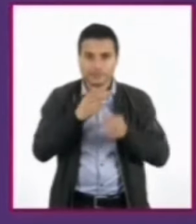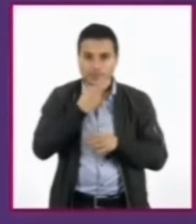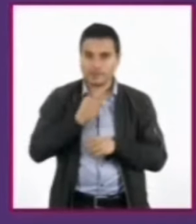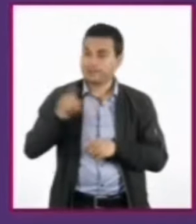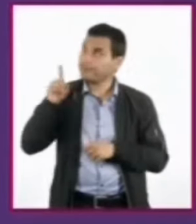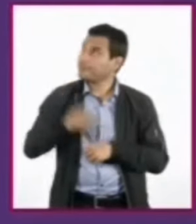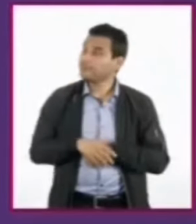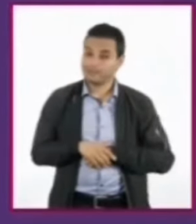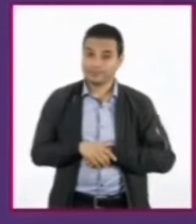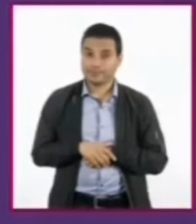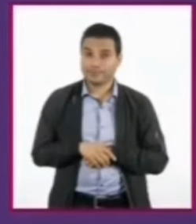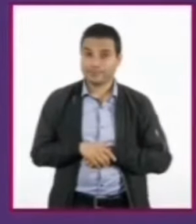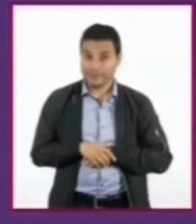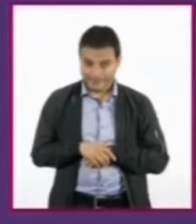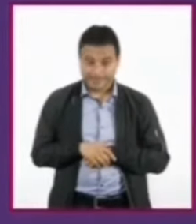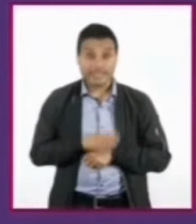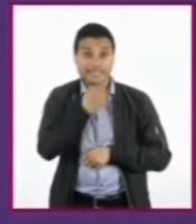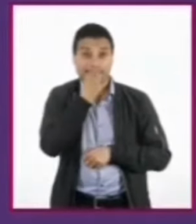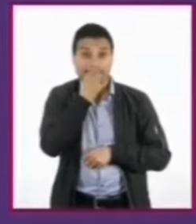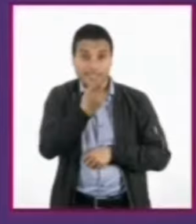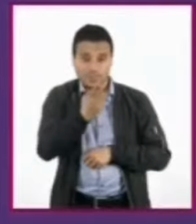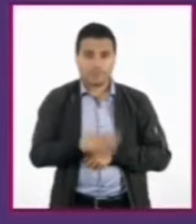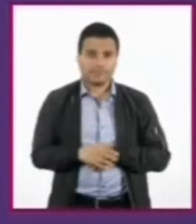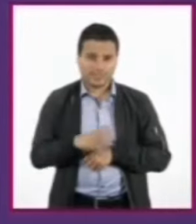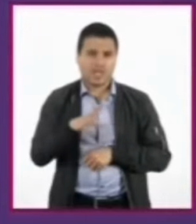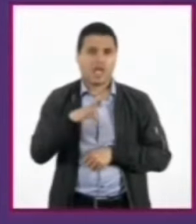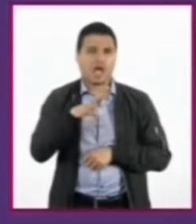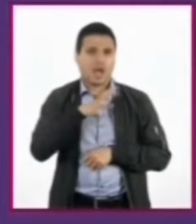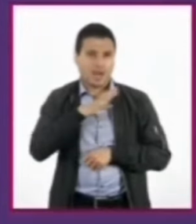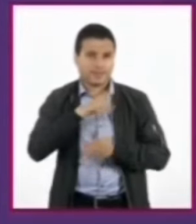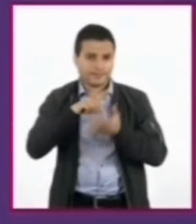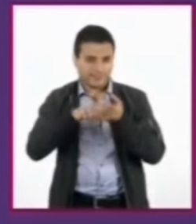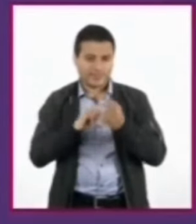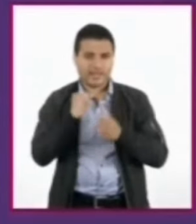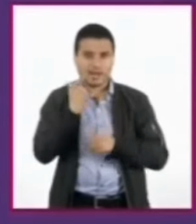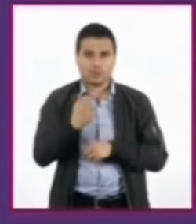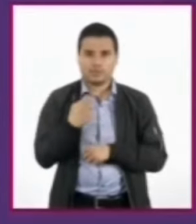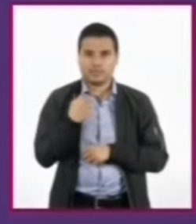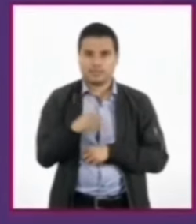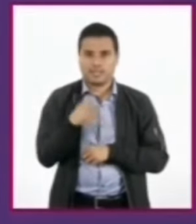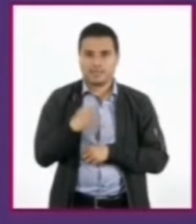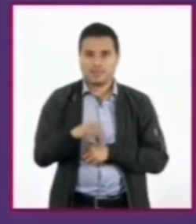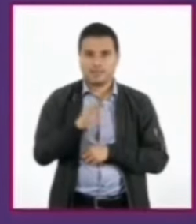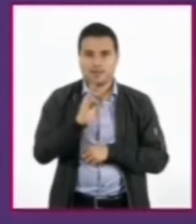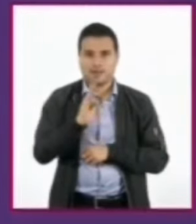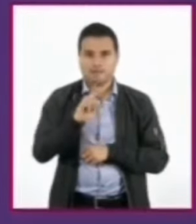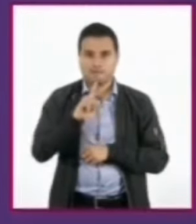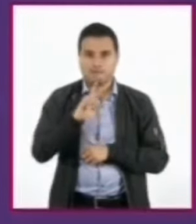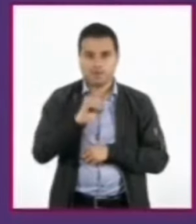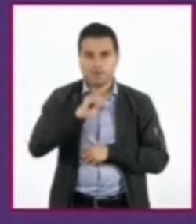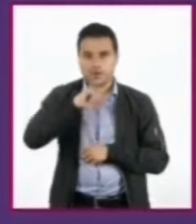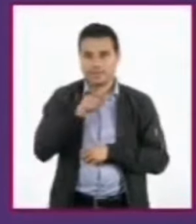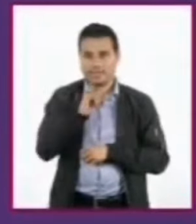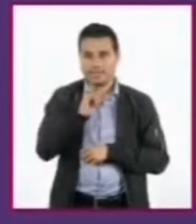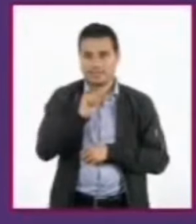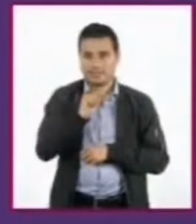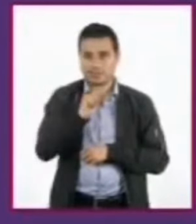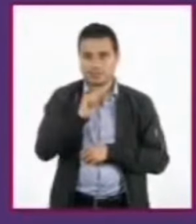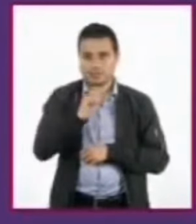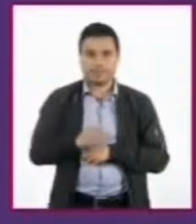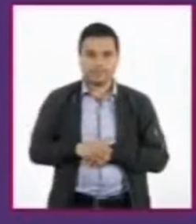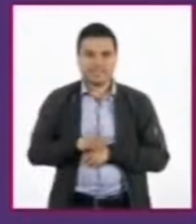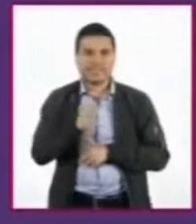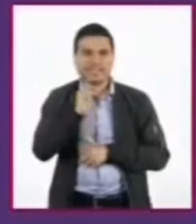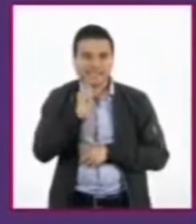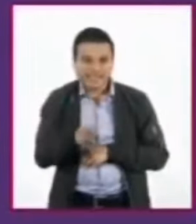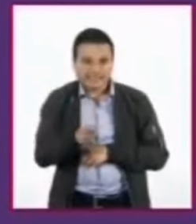George Ernest Stahl propuso que había algo a lo que llamó flogisto. Todo material que ardía debía contener